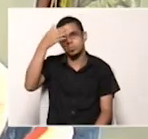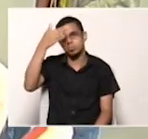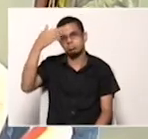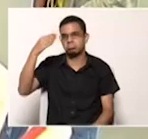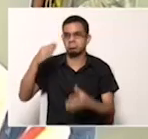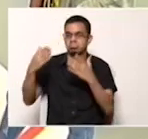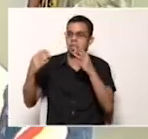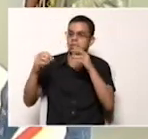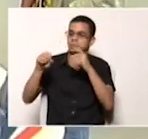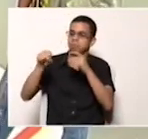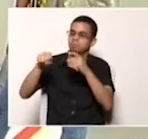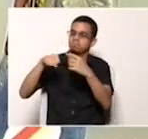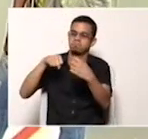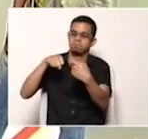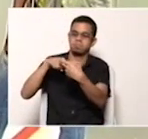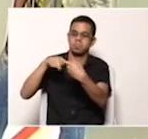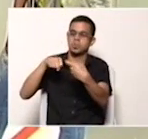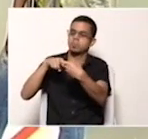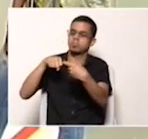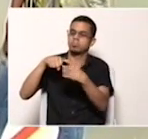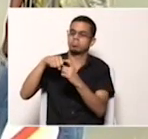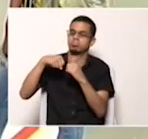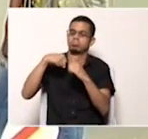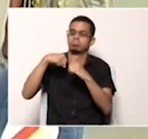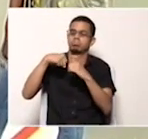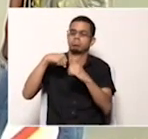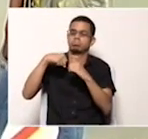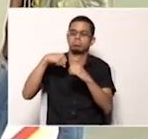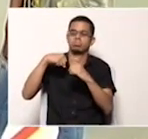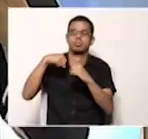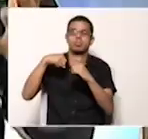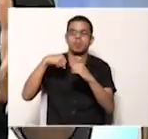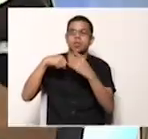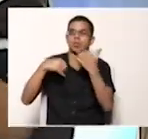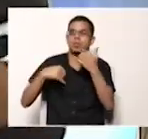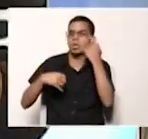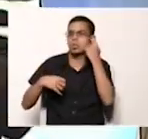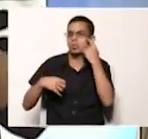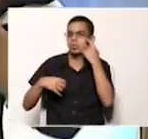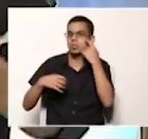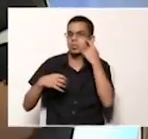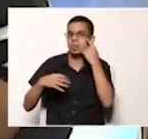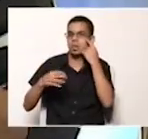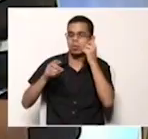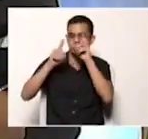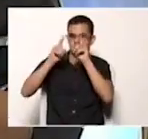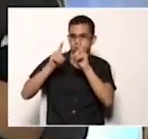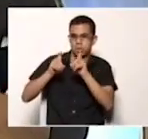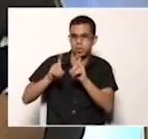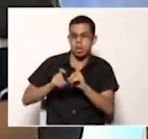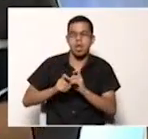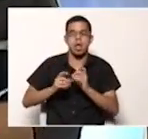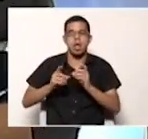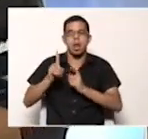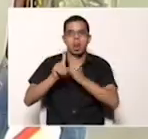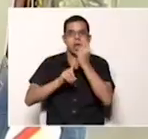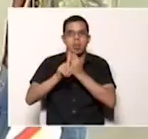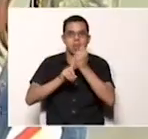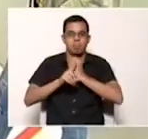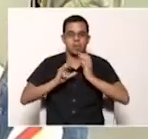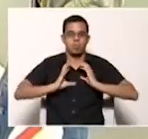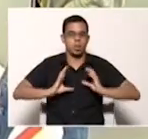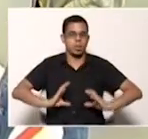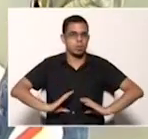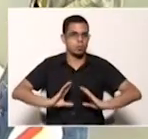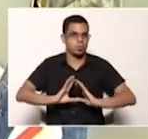pueden tomar, ¿verdad?, la temperatura ¿ok?, que lo estamos viendo cotidianamente actualmente en todo Gracias el a Dios mundo. que contamos con